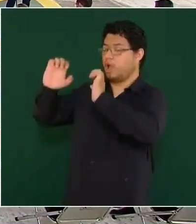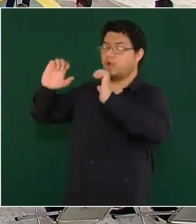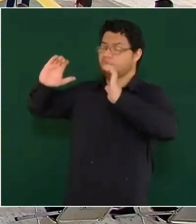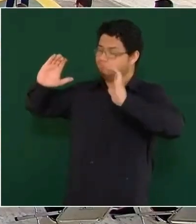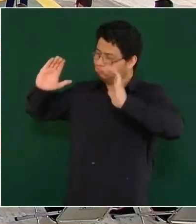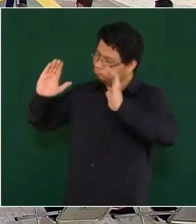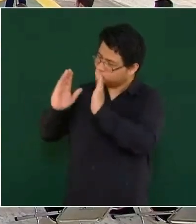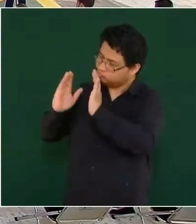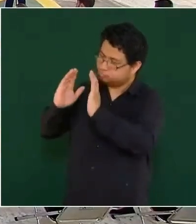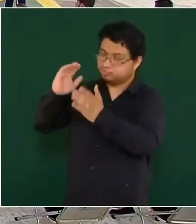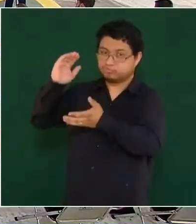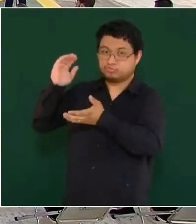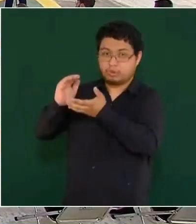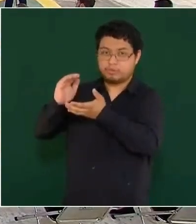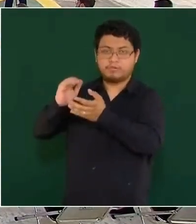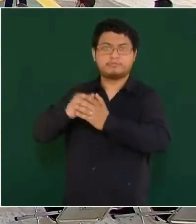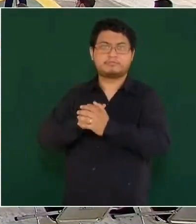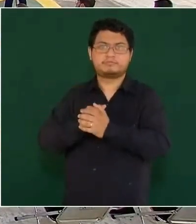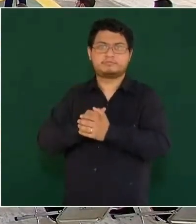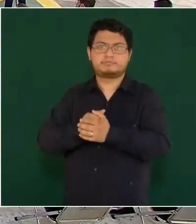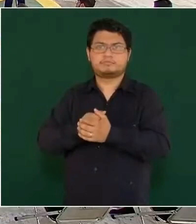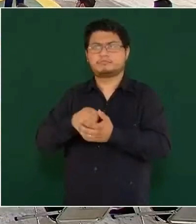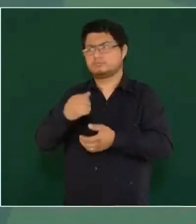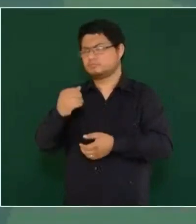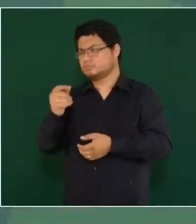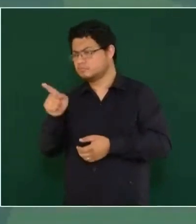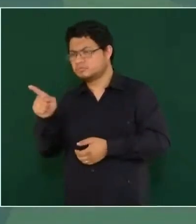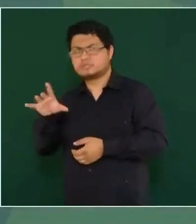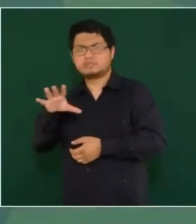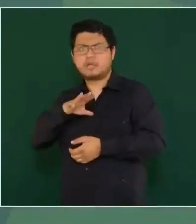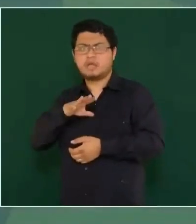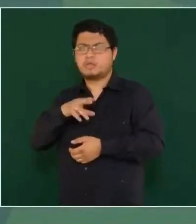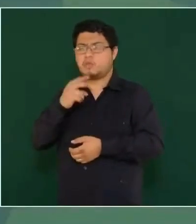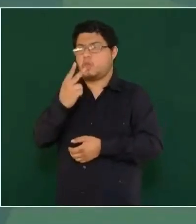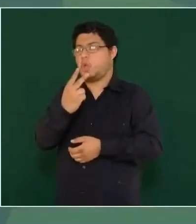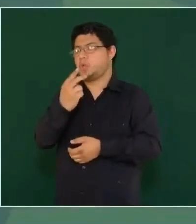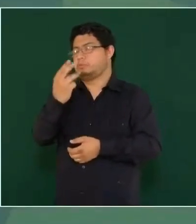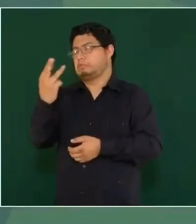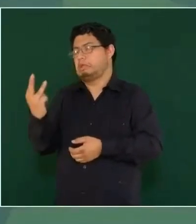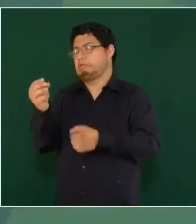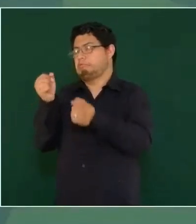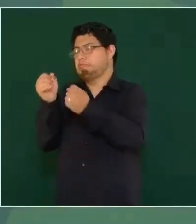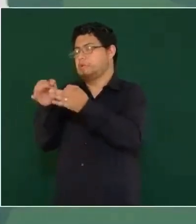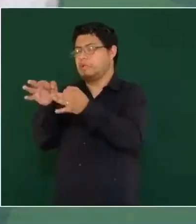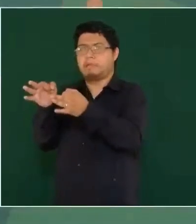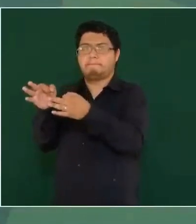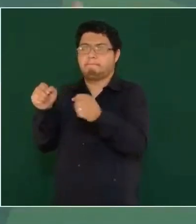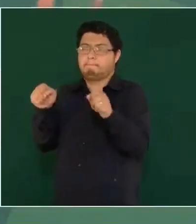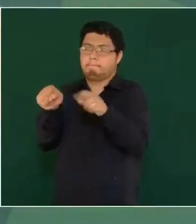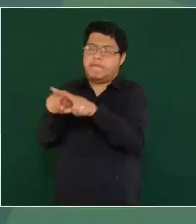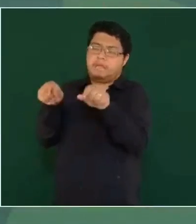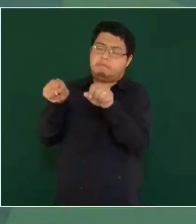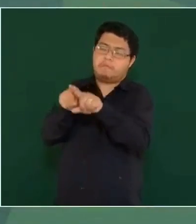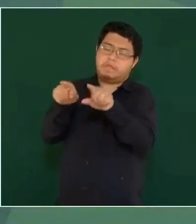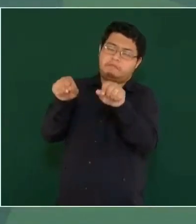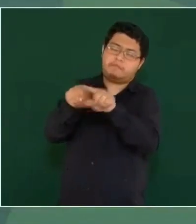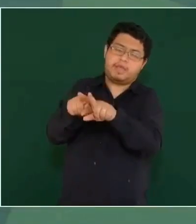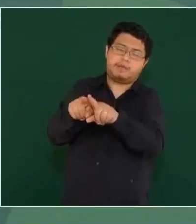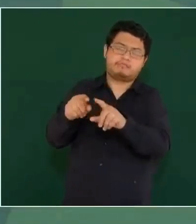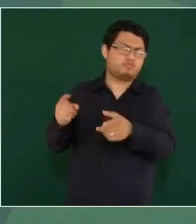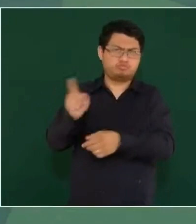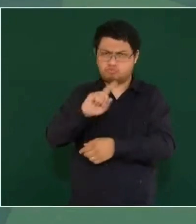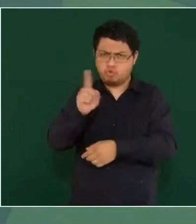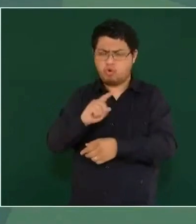porque tienen dos tres cuatro oficinas para lo mismo es muy grande el aparato burocrático